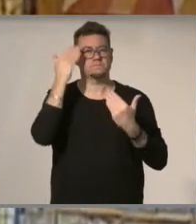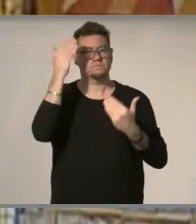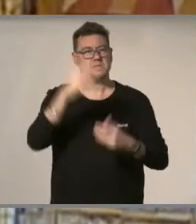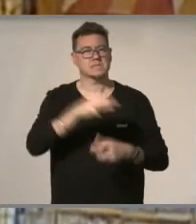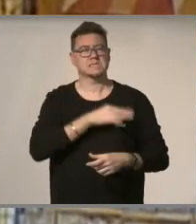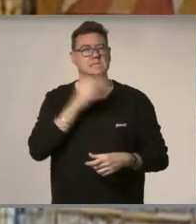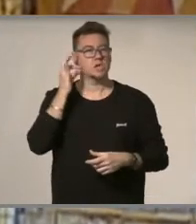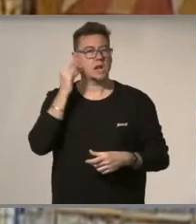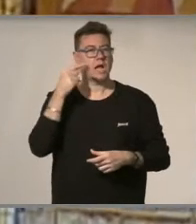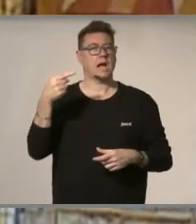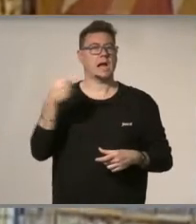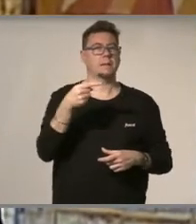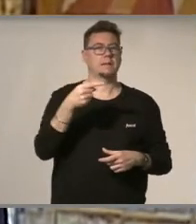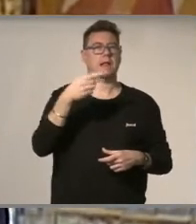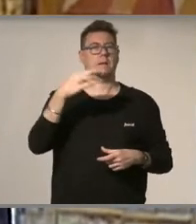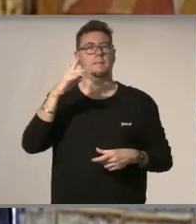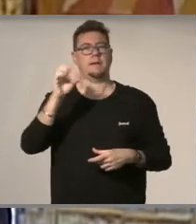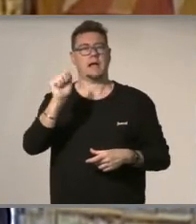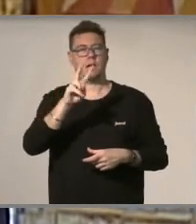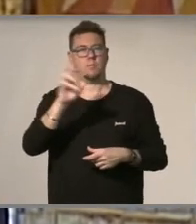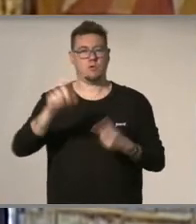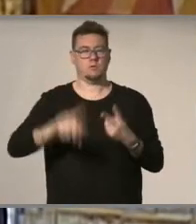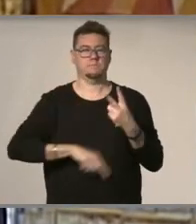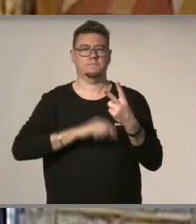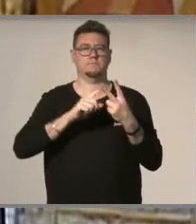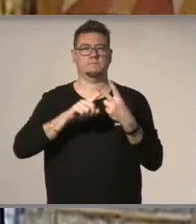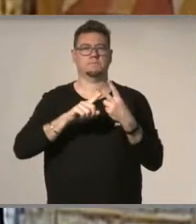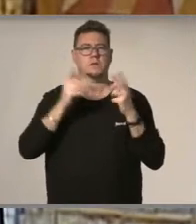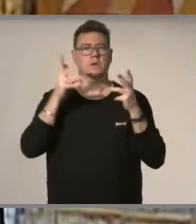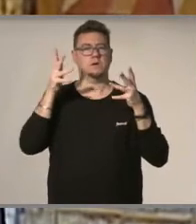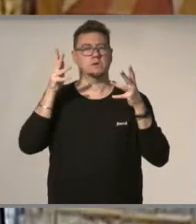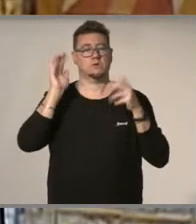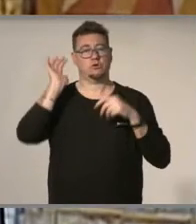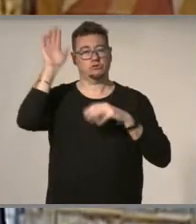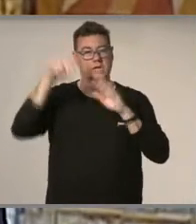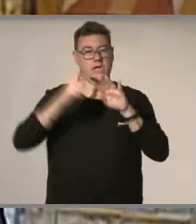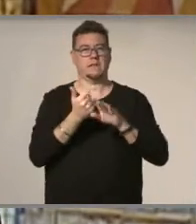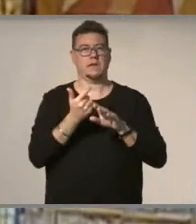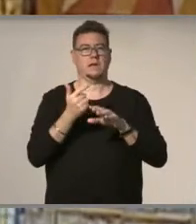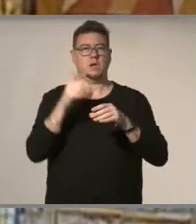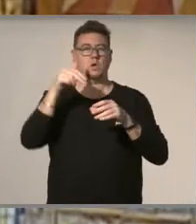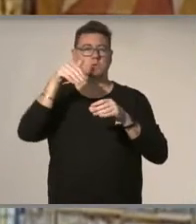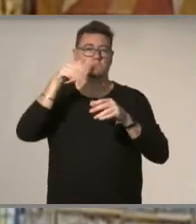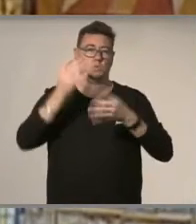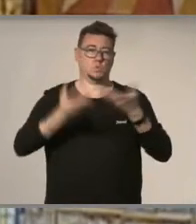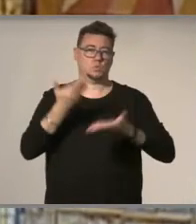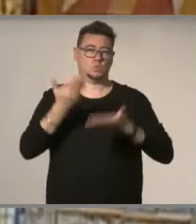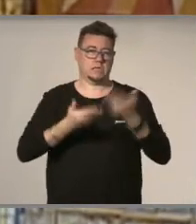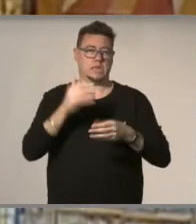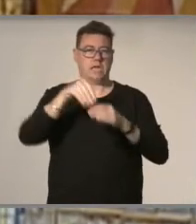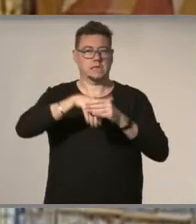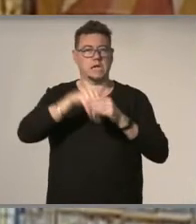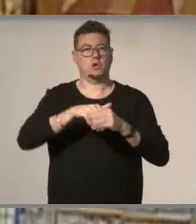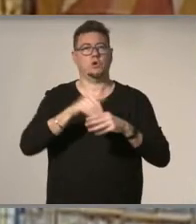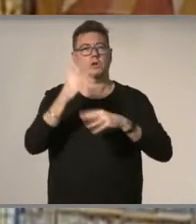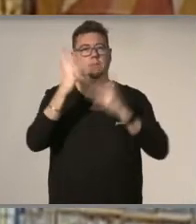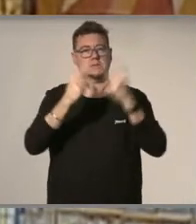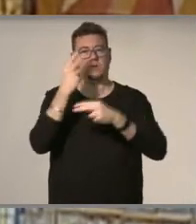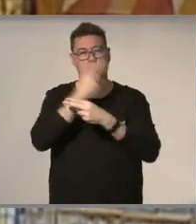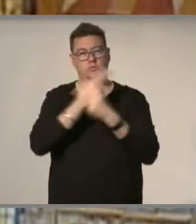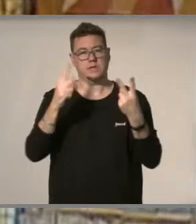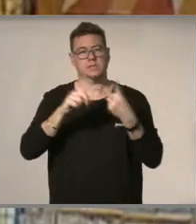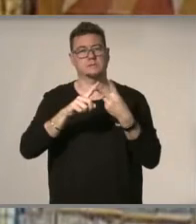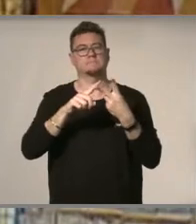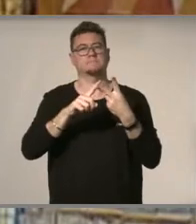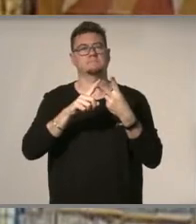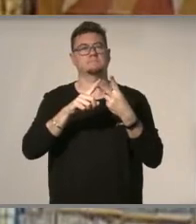doña Gabriela Bravo San Estanislao, consellera de Justicia, Interior y Administración Pública de la Generalitat Valenciana.